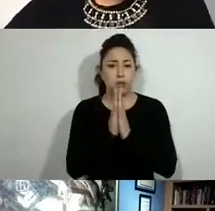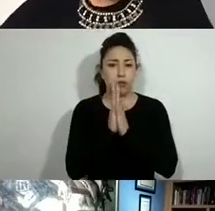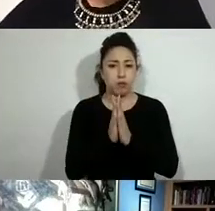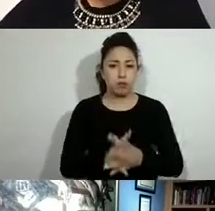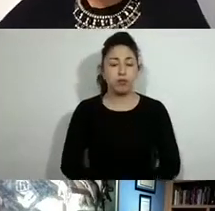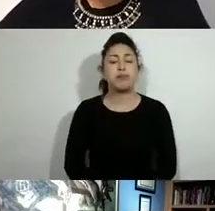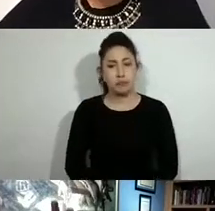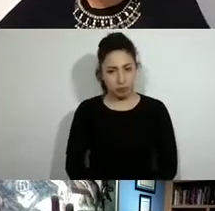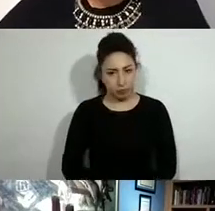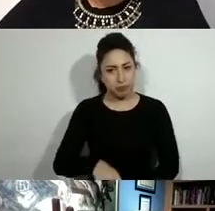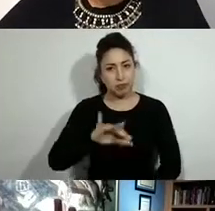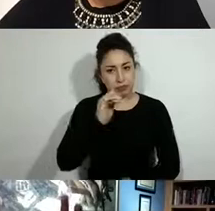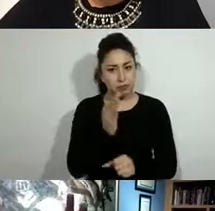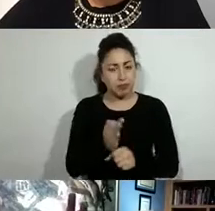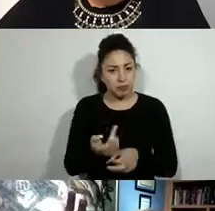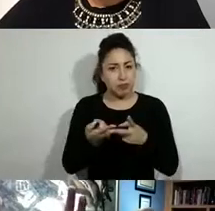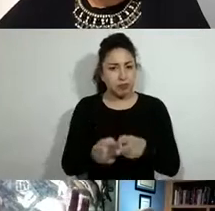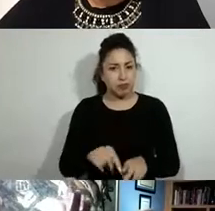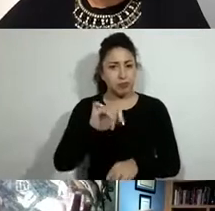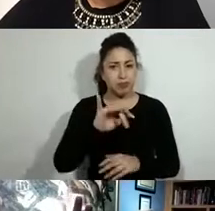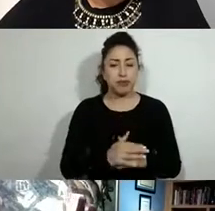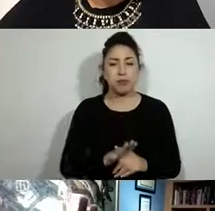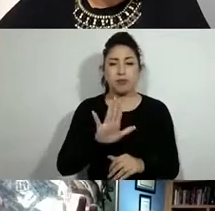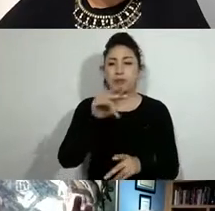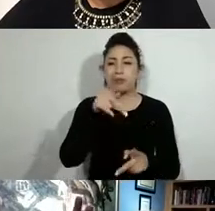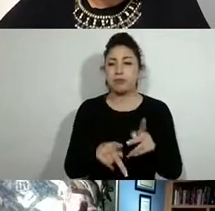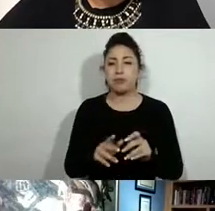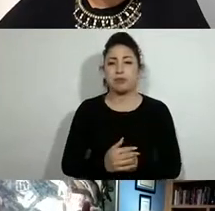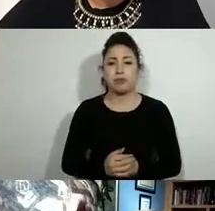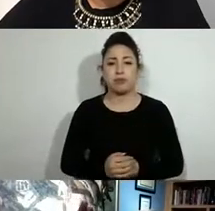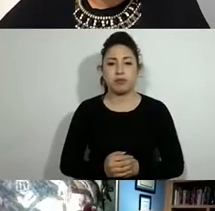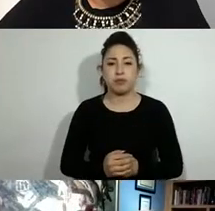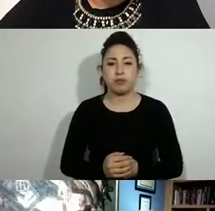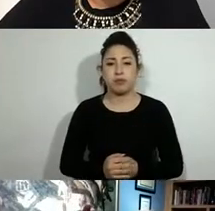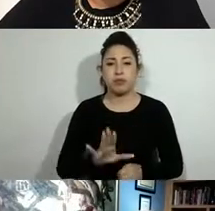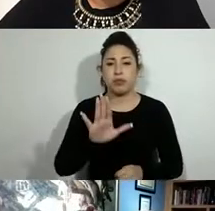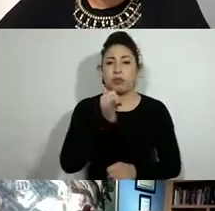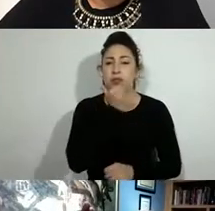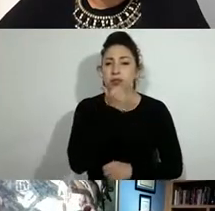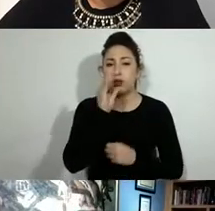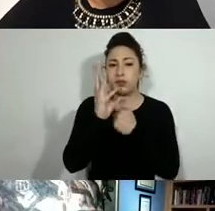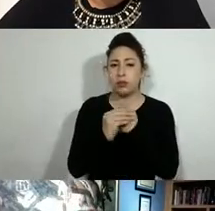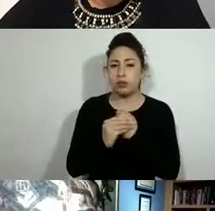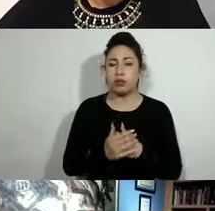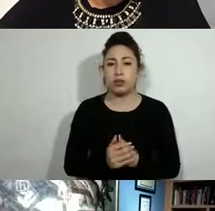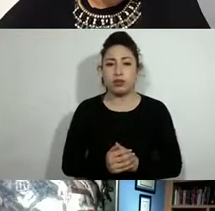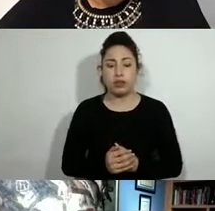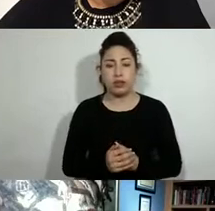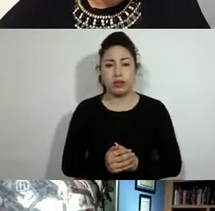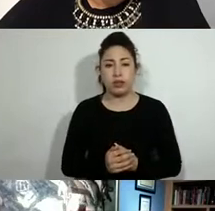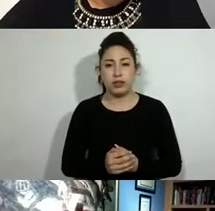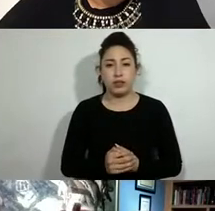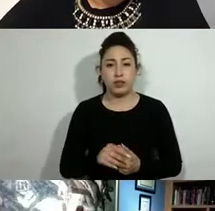Así lo haremos, diputado. Muchas gracias. En ese sentido, le solicito a la